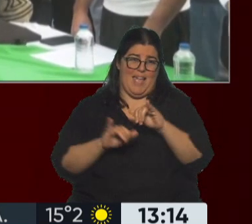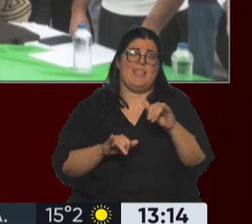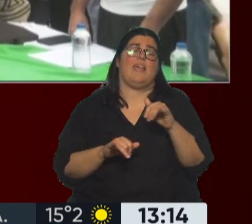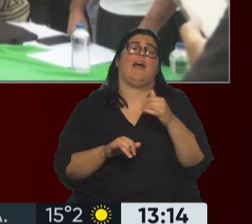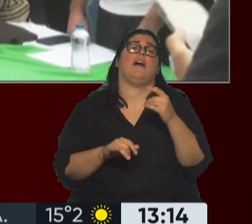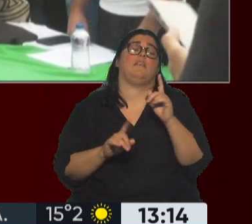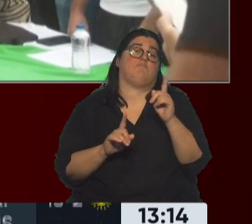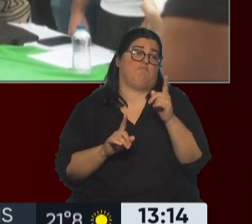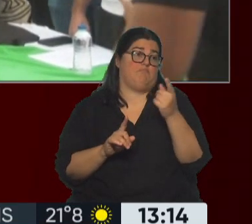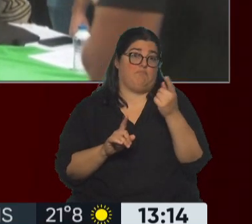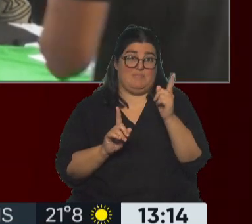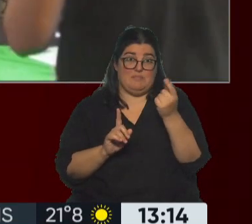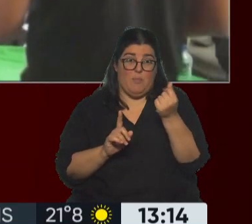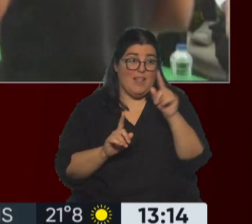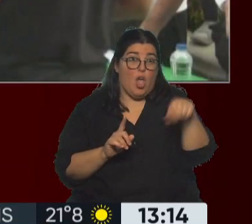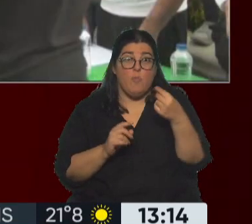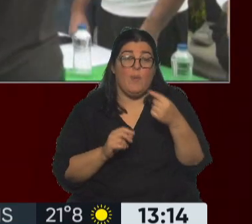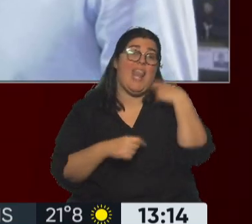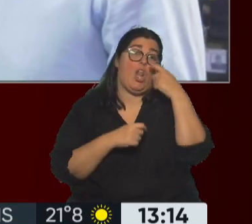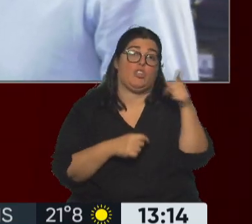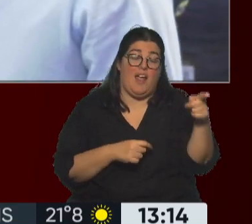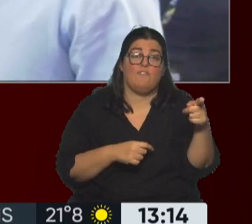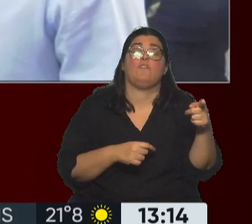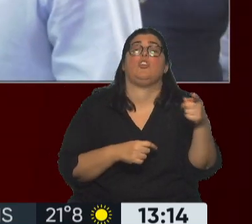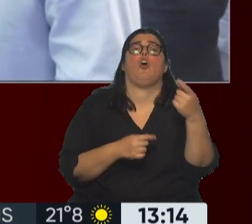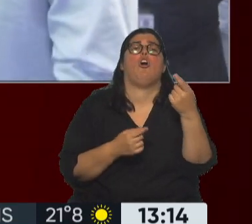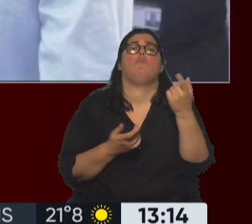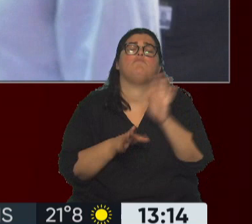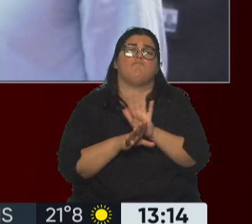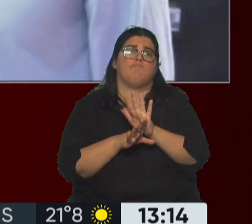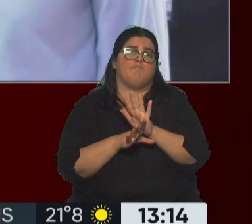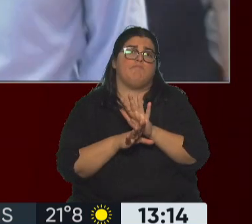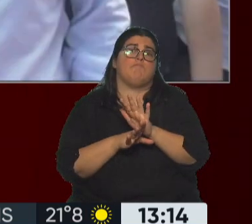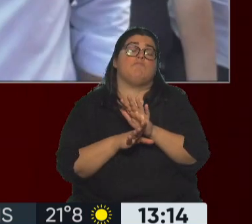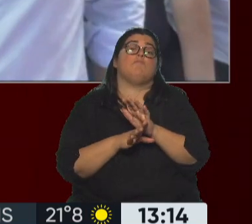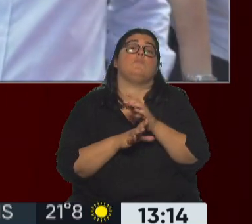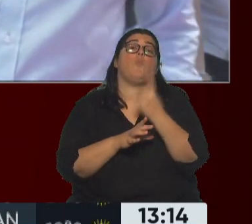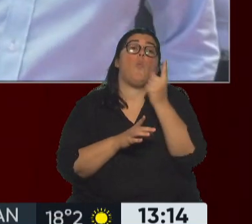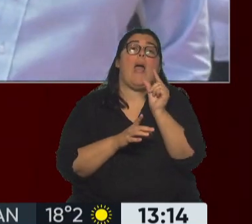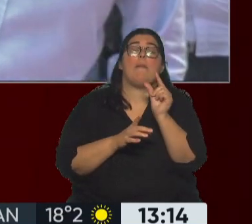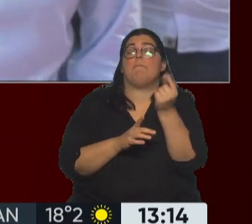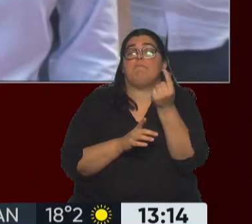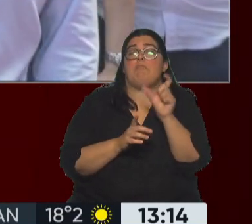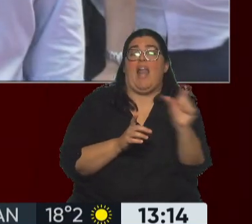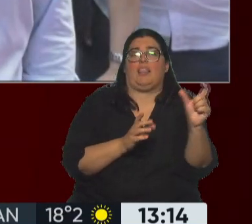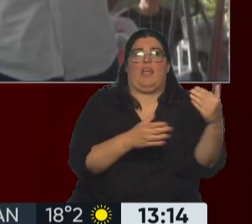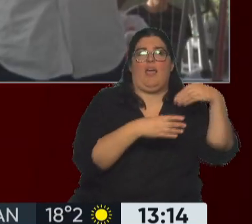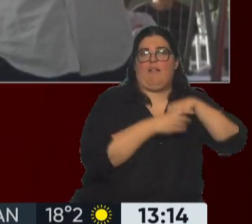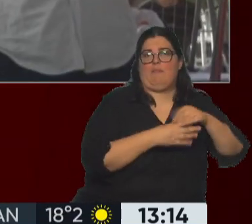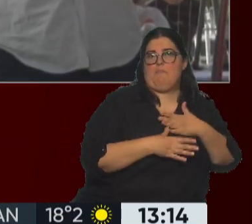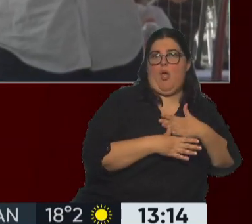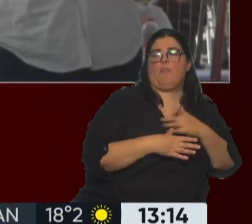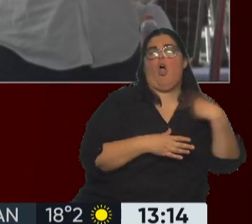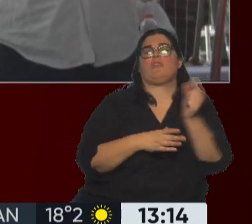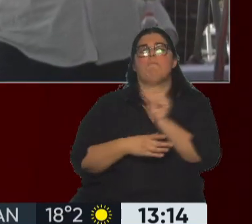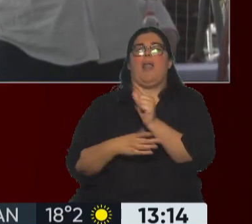propio enriquecimiento y bueno, fondos de los cuales él se habría quedado, pero también declara el último jueves, luego